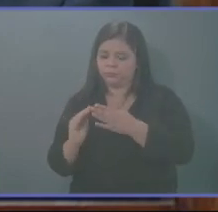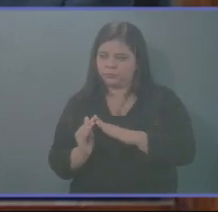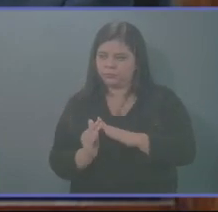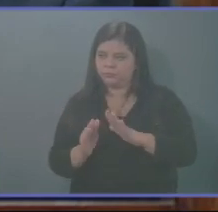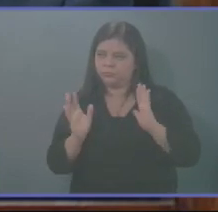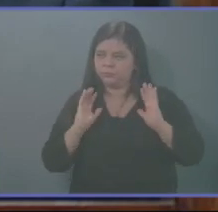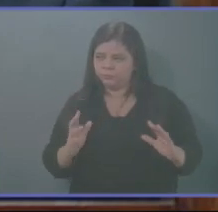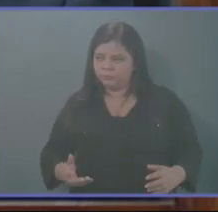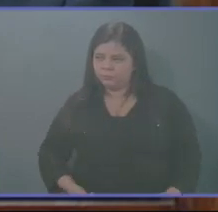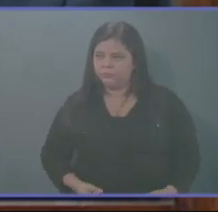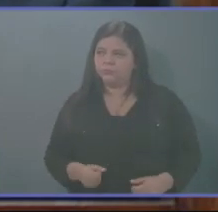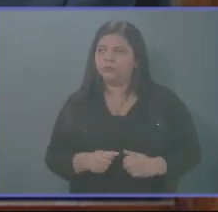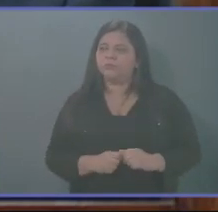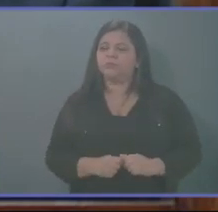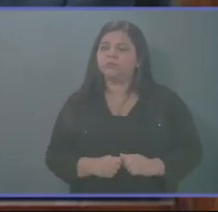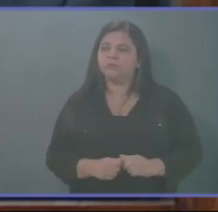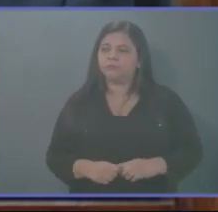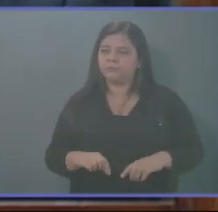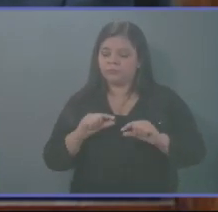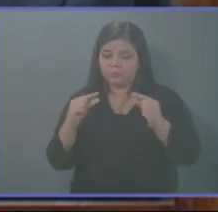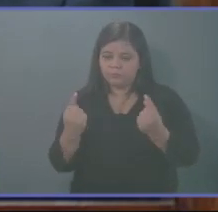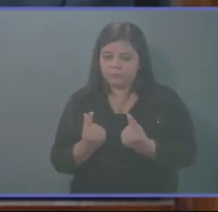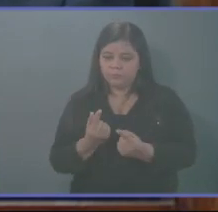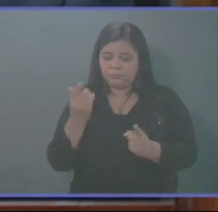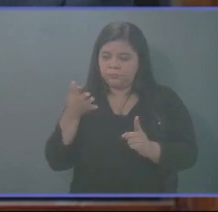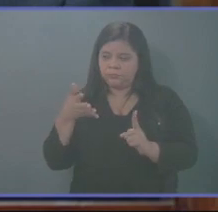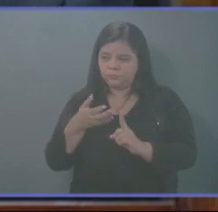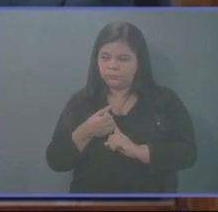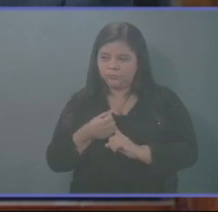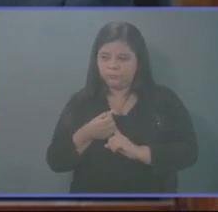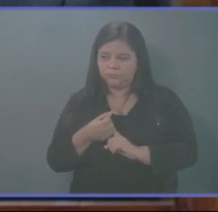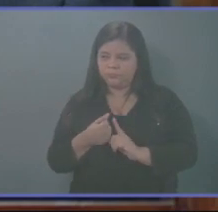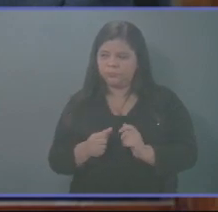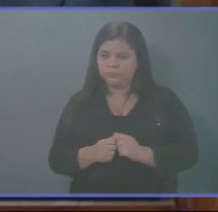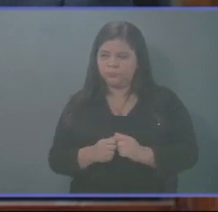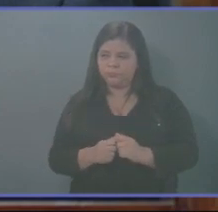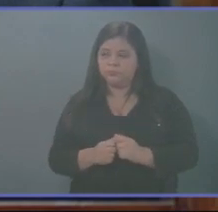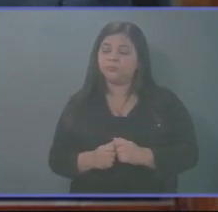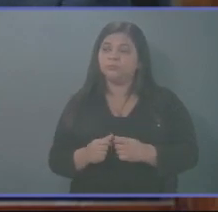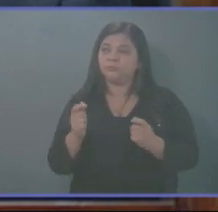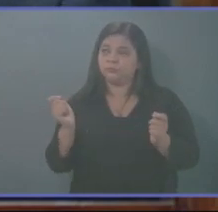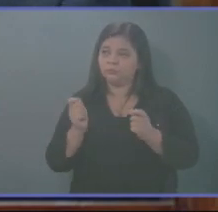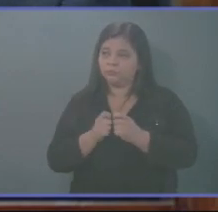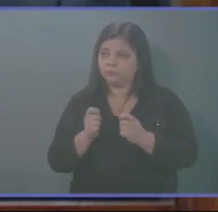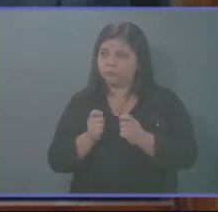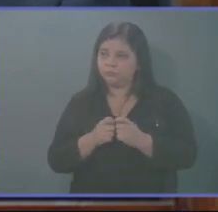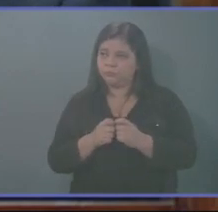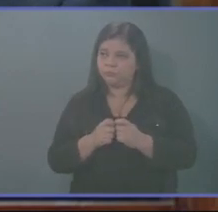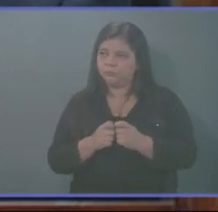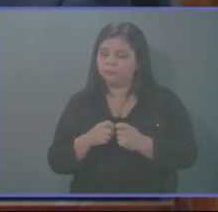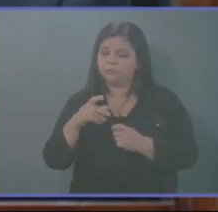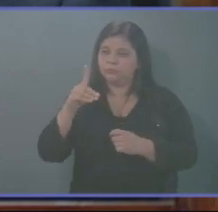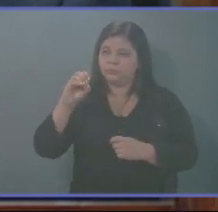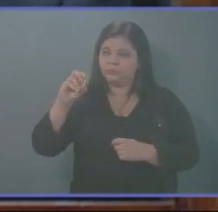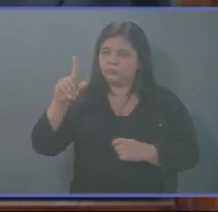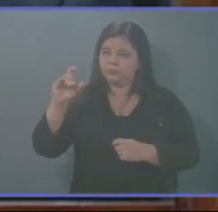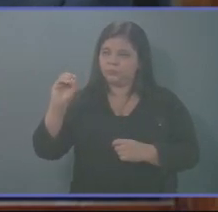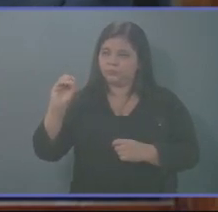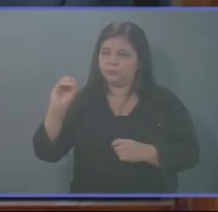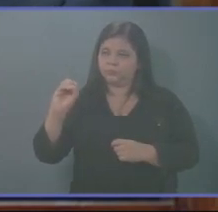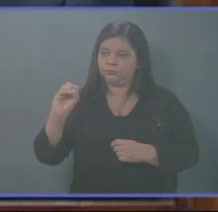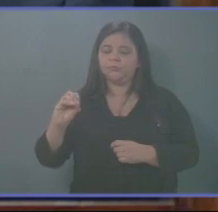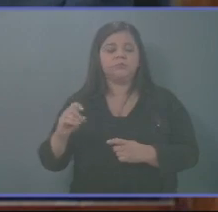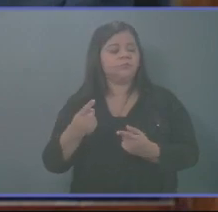Estado. El tipo subjetivo es preciso el dolo,